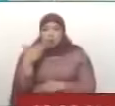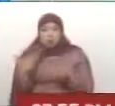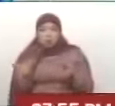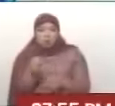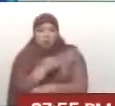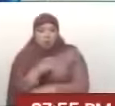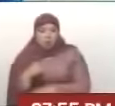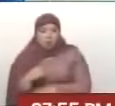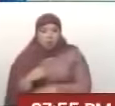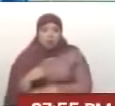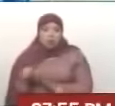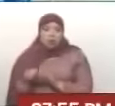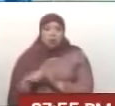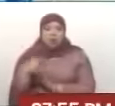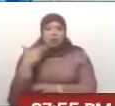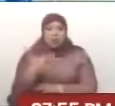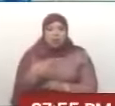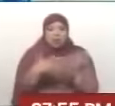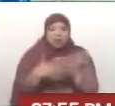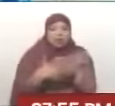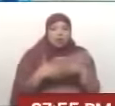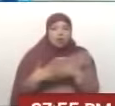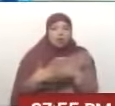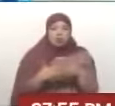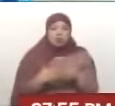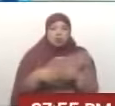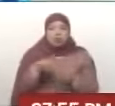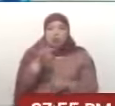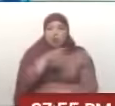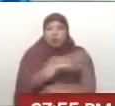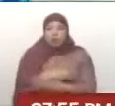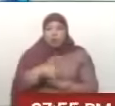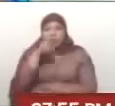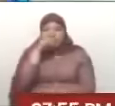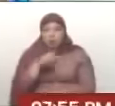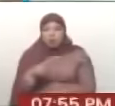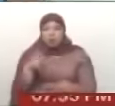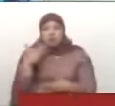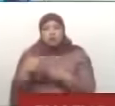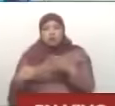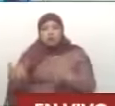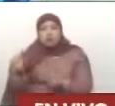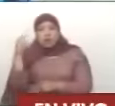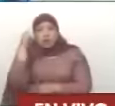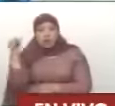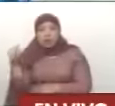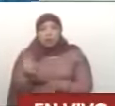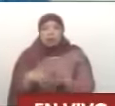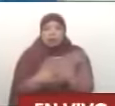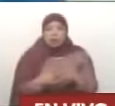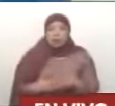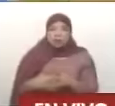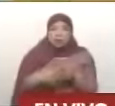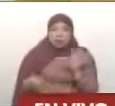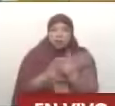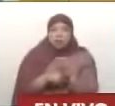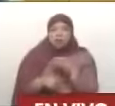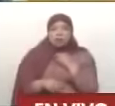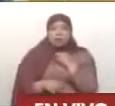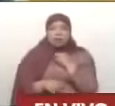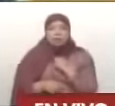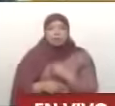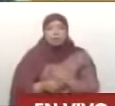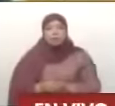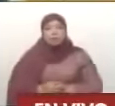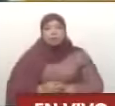solas? ¿De dónde venían las armas? De Estados Unidos. Tienen 4 años denunciando que todas las armas venían legalmente de Estados